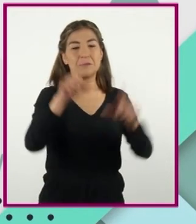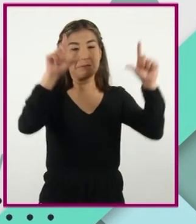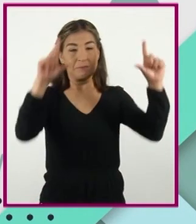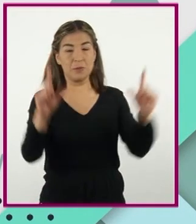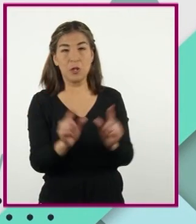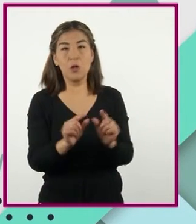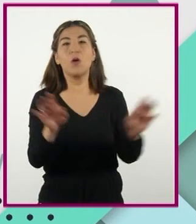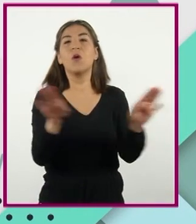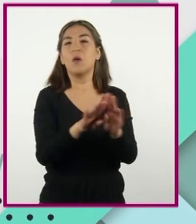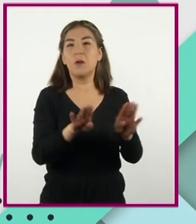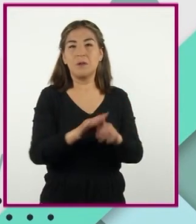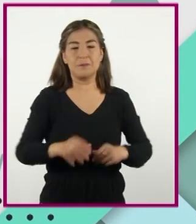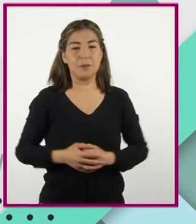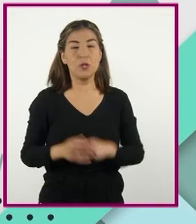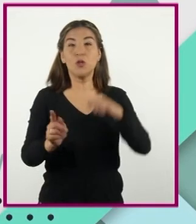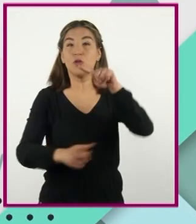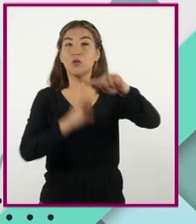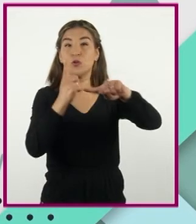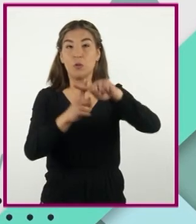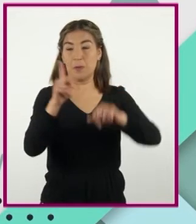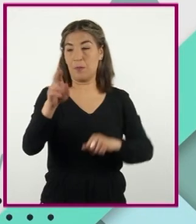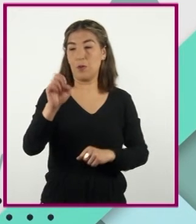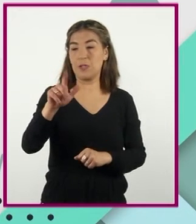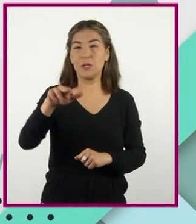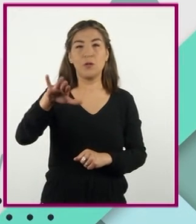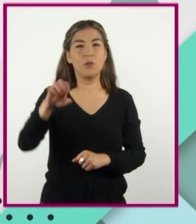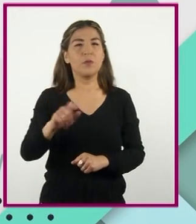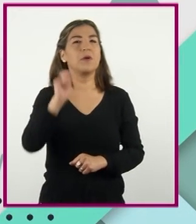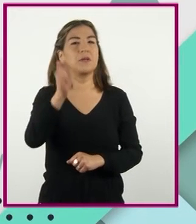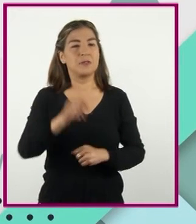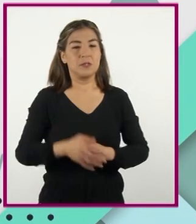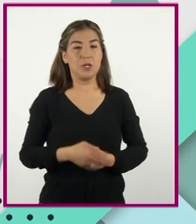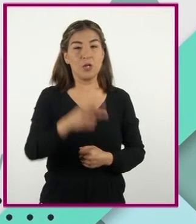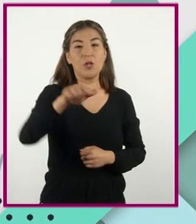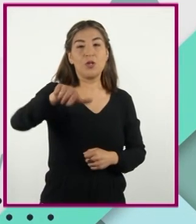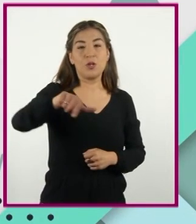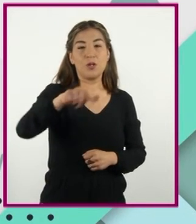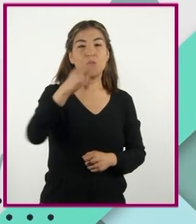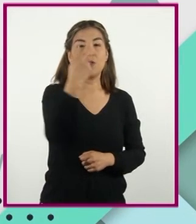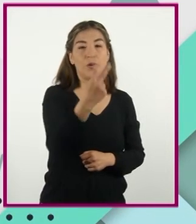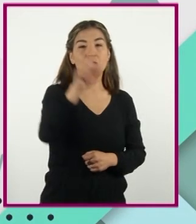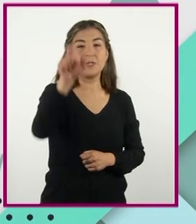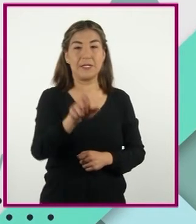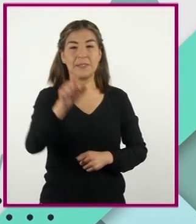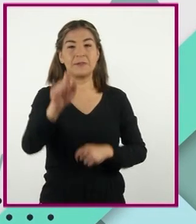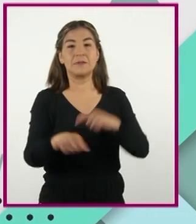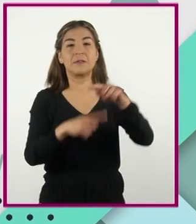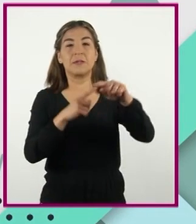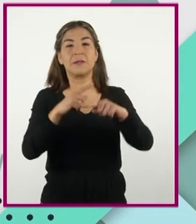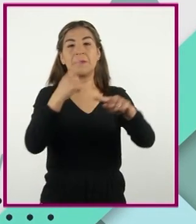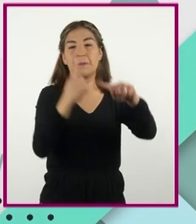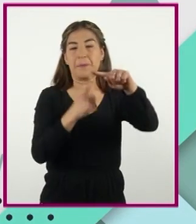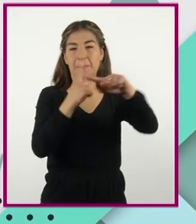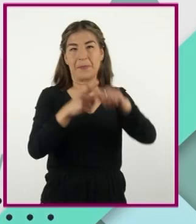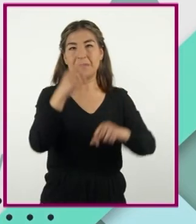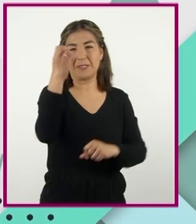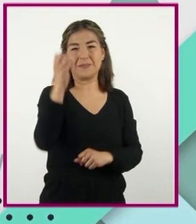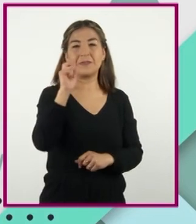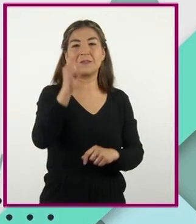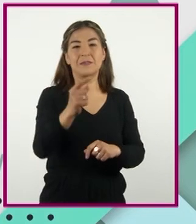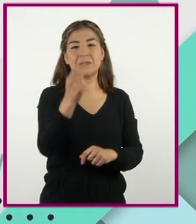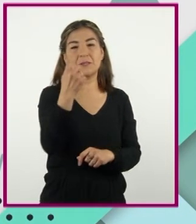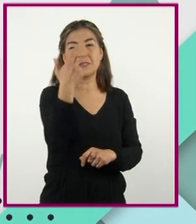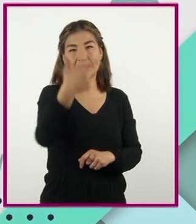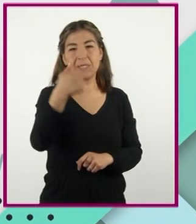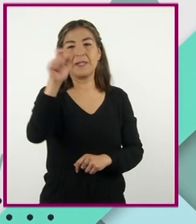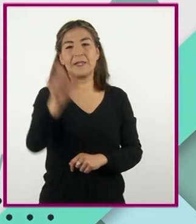términos semejantes, la suma del polinomio queda 2x al cubo más 7x al cuadrado más 2x más